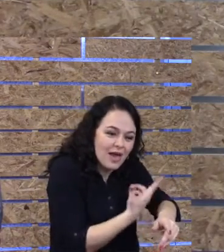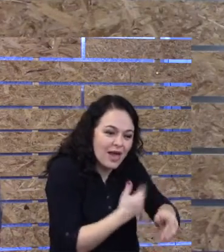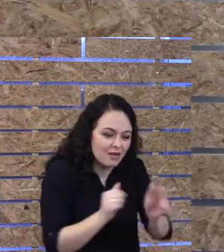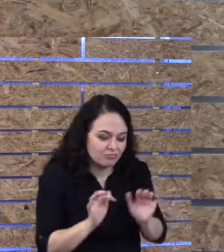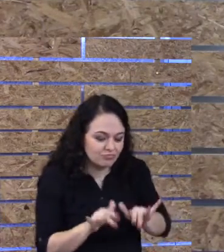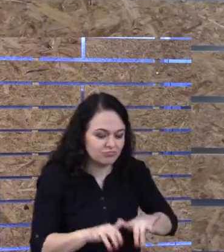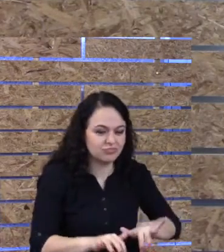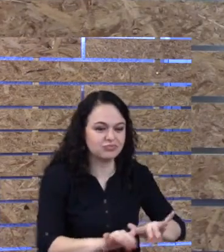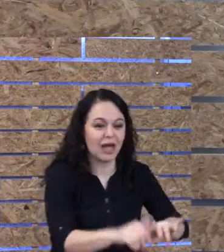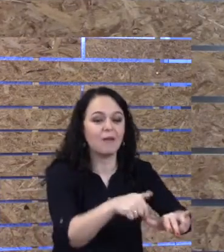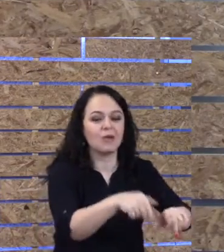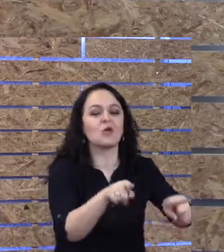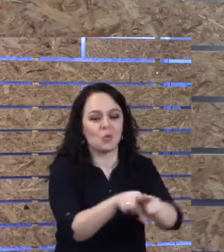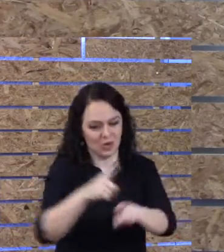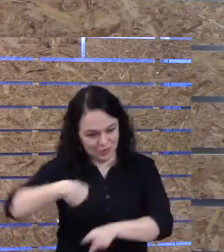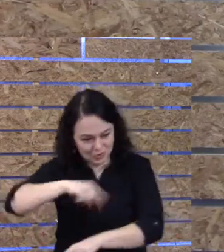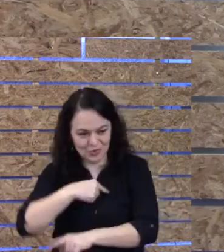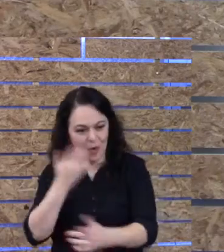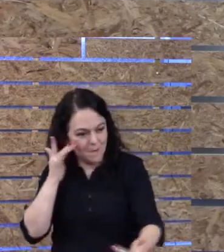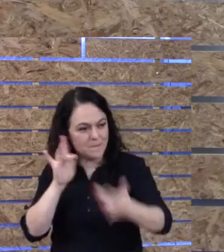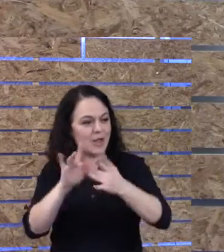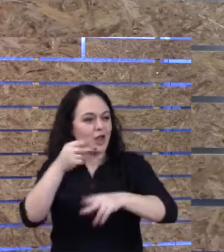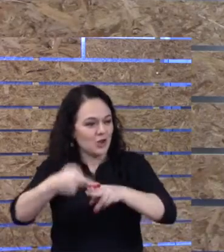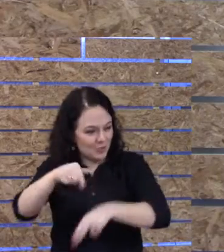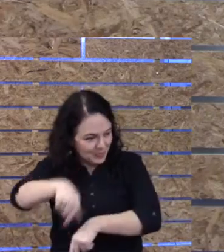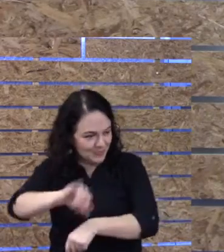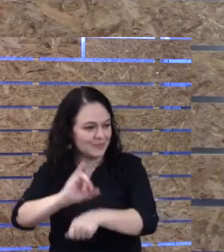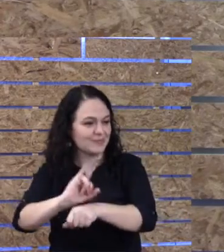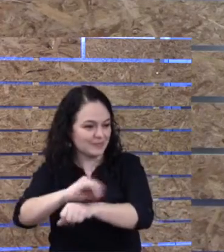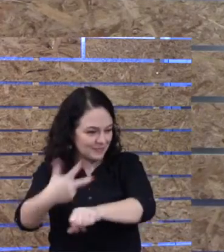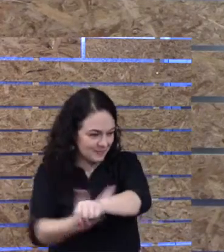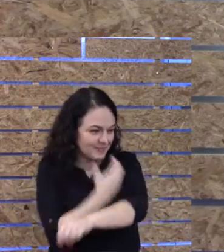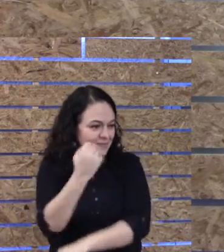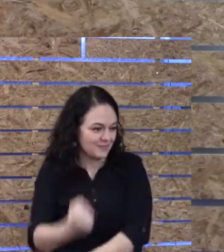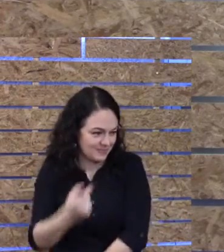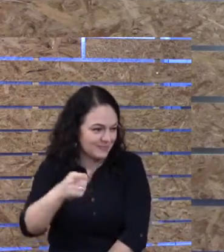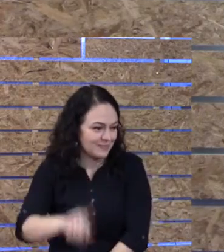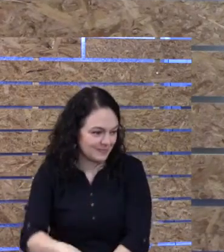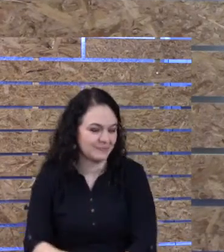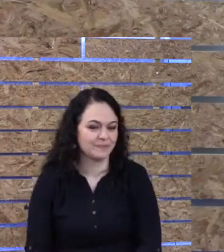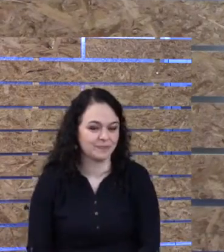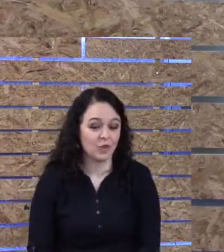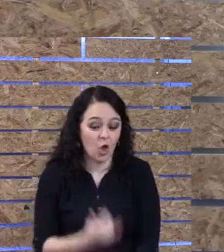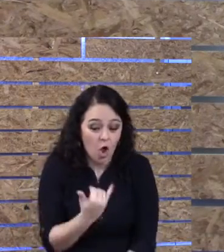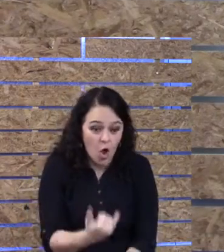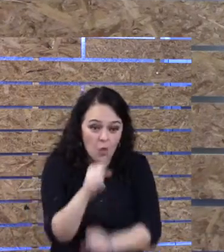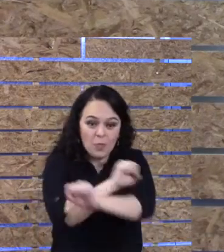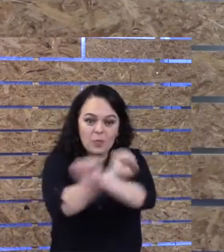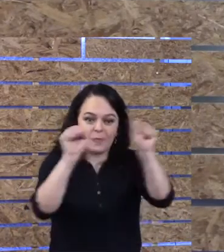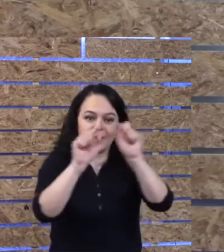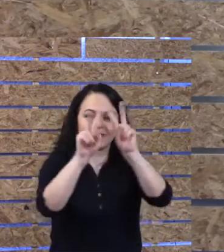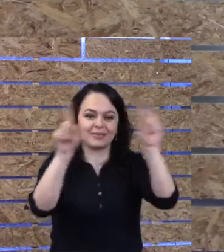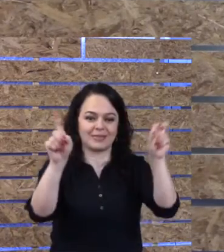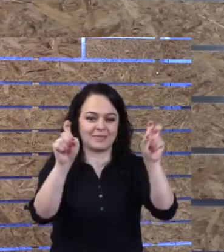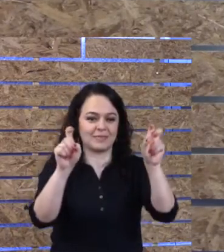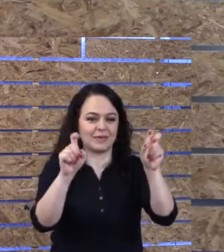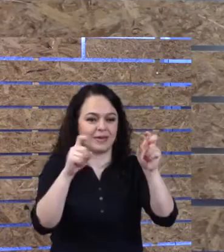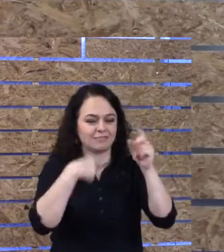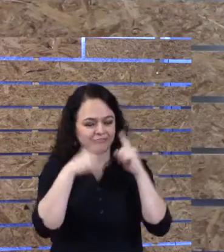he titulado esta reflexión 3 errores al acercarnos al Salmo